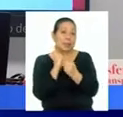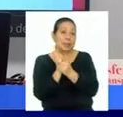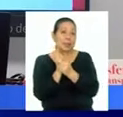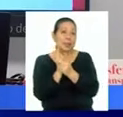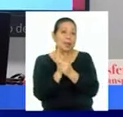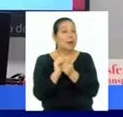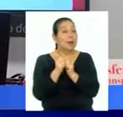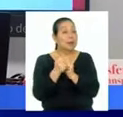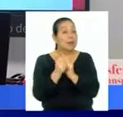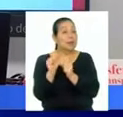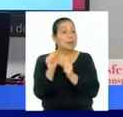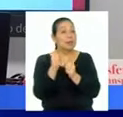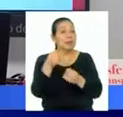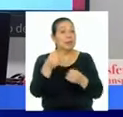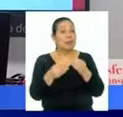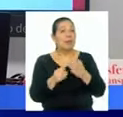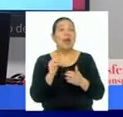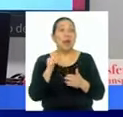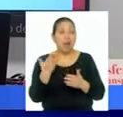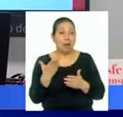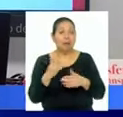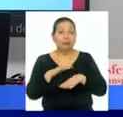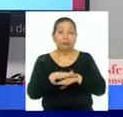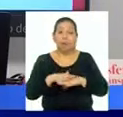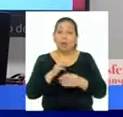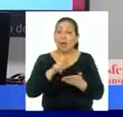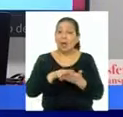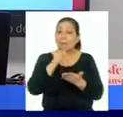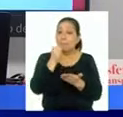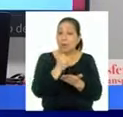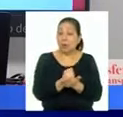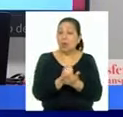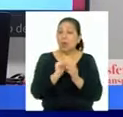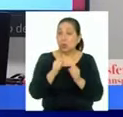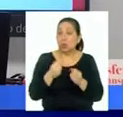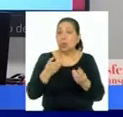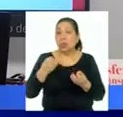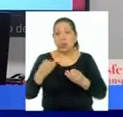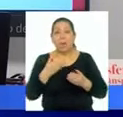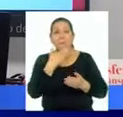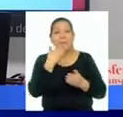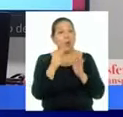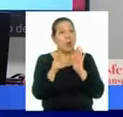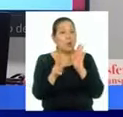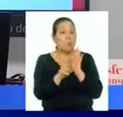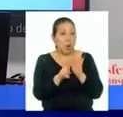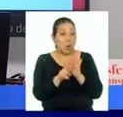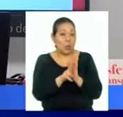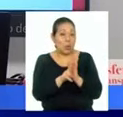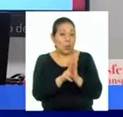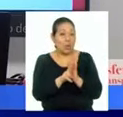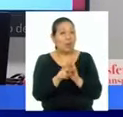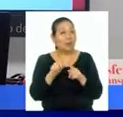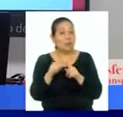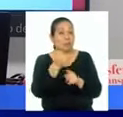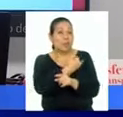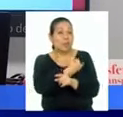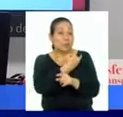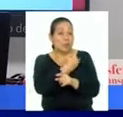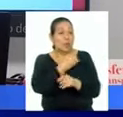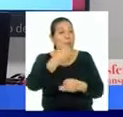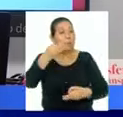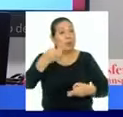la reforma del sistema de justicia. Hay un plan ya aprobado, hay sin duda la mejor voluntad de las instituciones del sistema